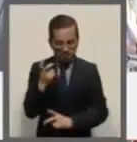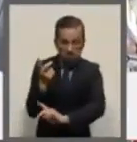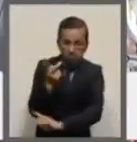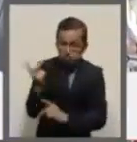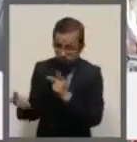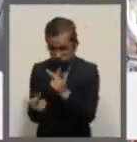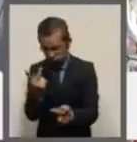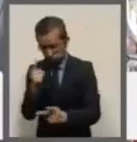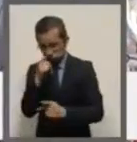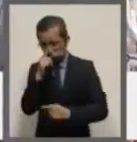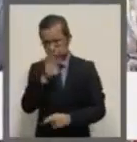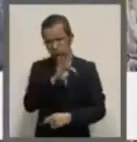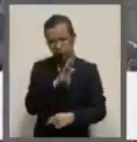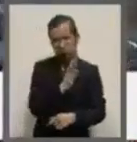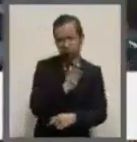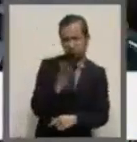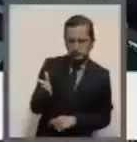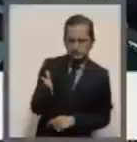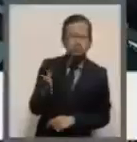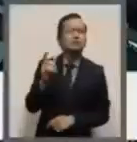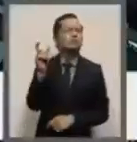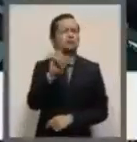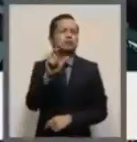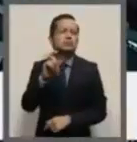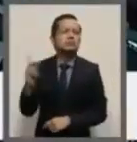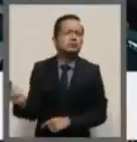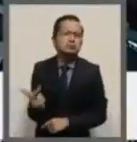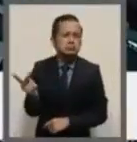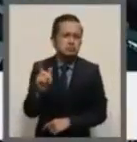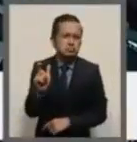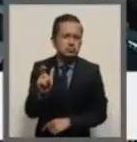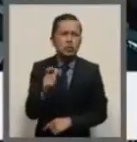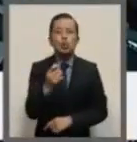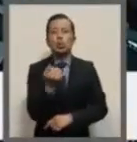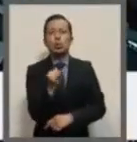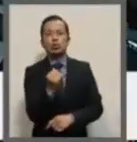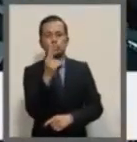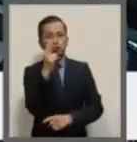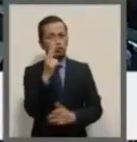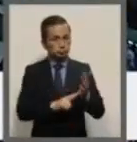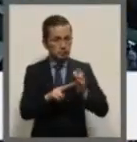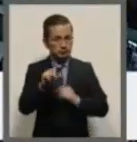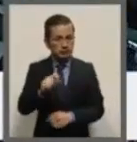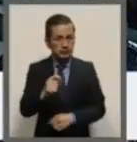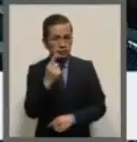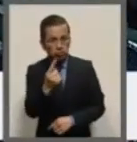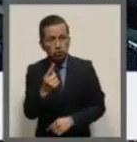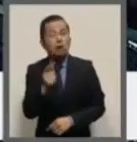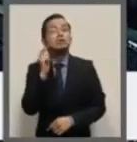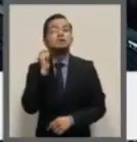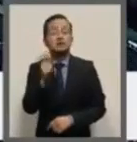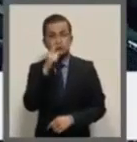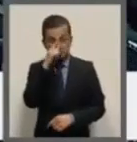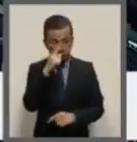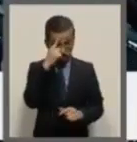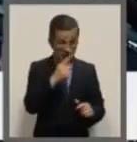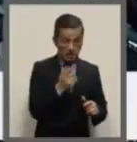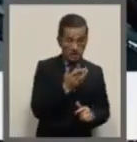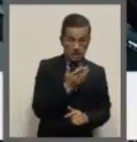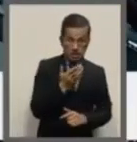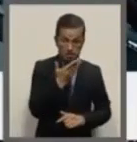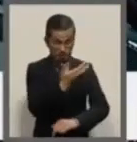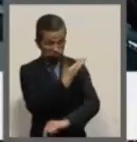mandato, si se solicitara, se llevaría a cabo en junio del año 2021, es decir, entre la solicitud y el